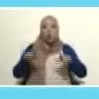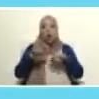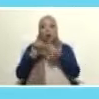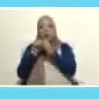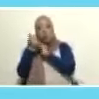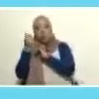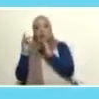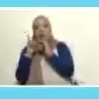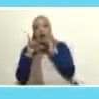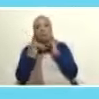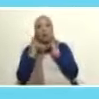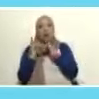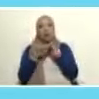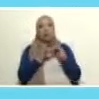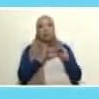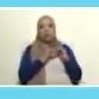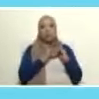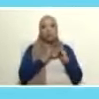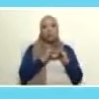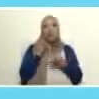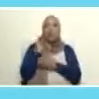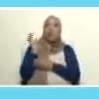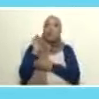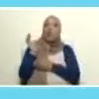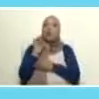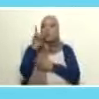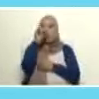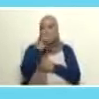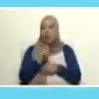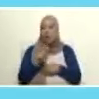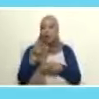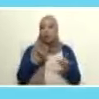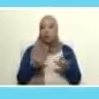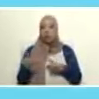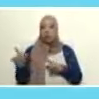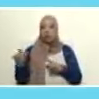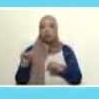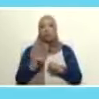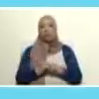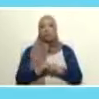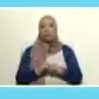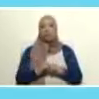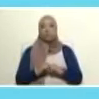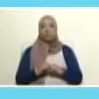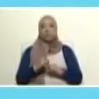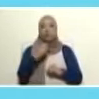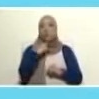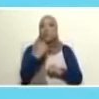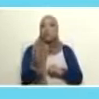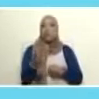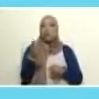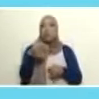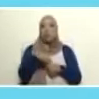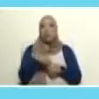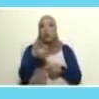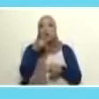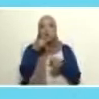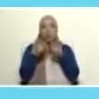Y viene el Congreso de este año. Ya eligieron a los voceros, aula por